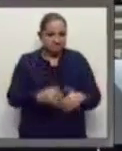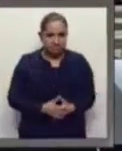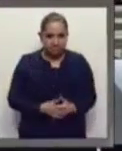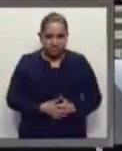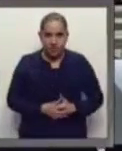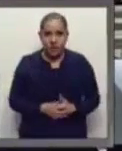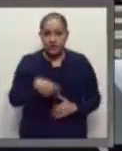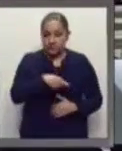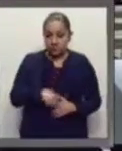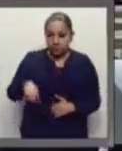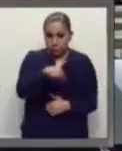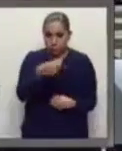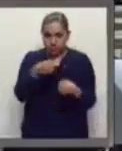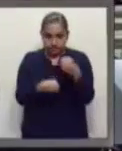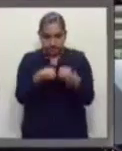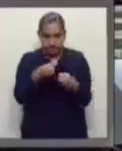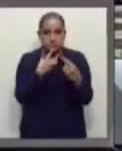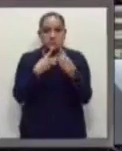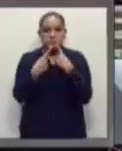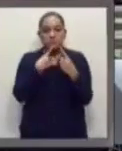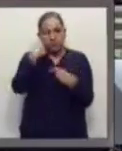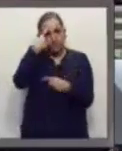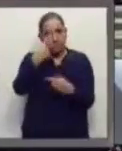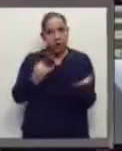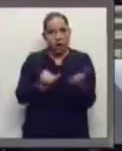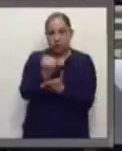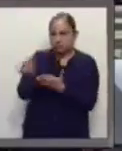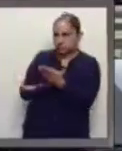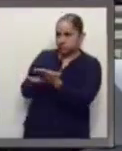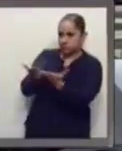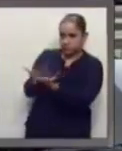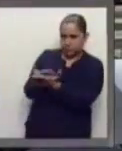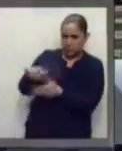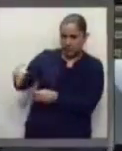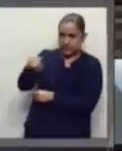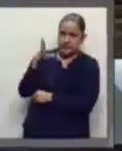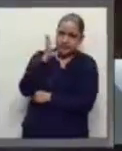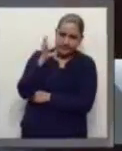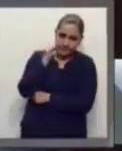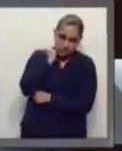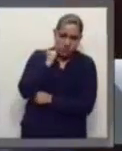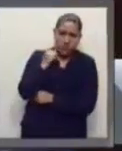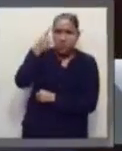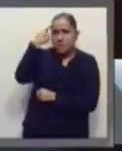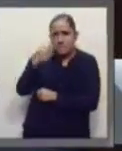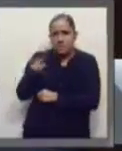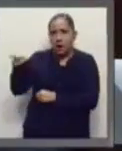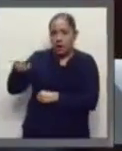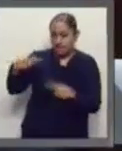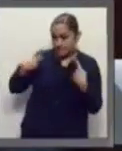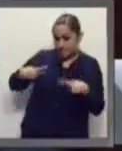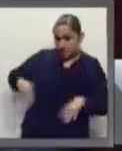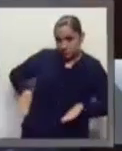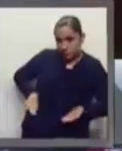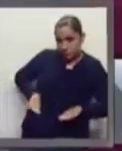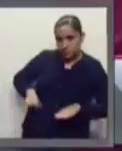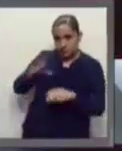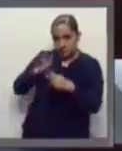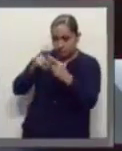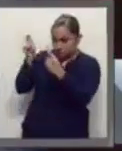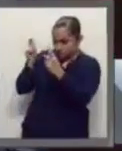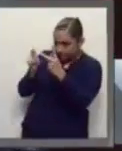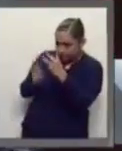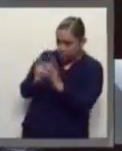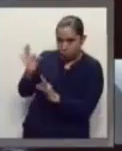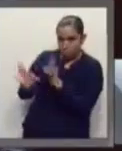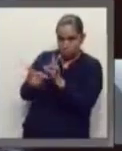La Corte estableció un procedimiento para hacer propuestas al Senado de personas que reúnen los requisitos constitucionales para ser